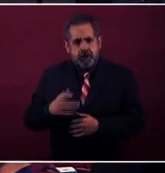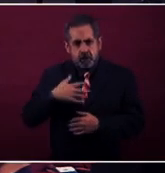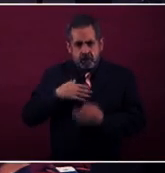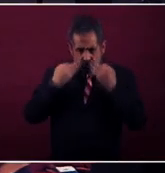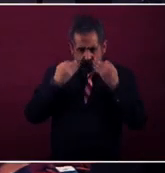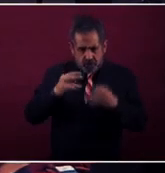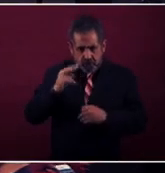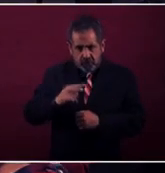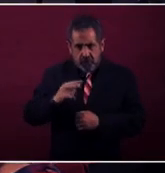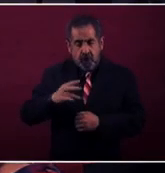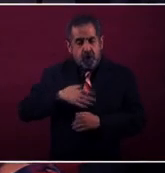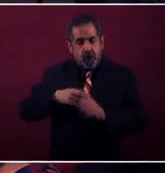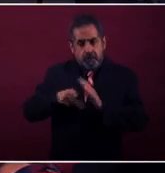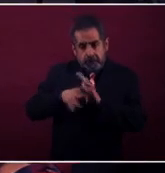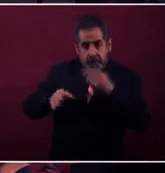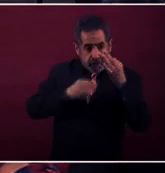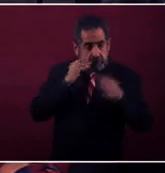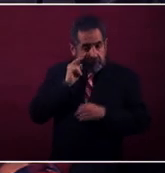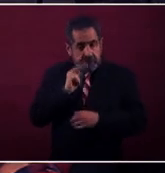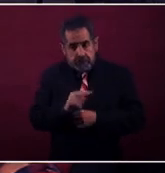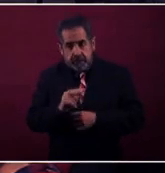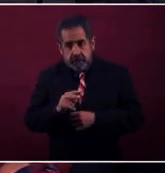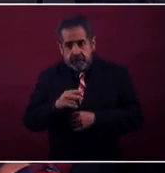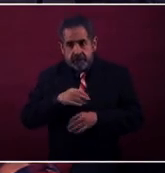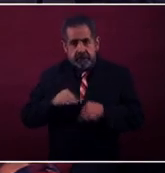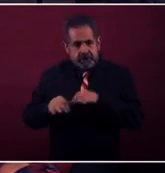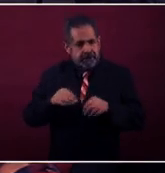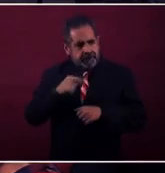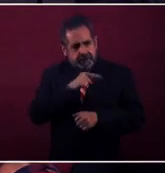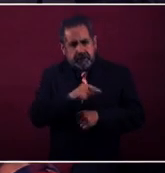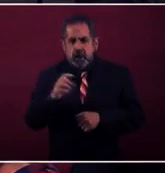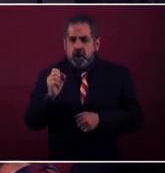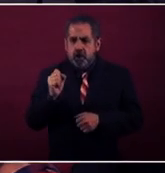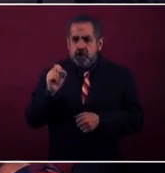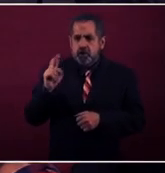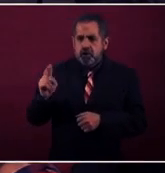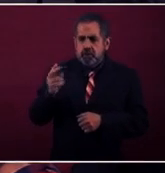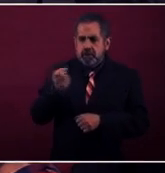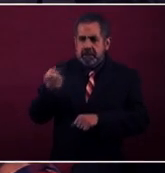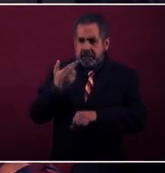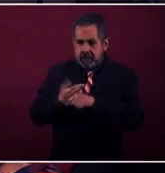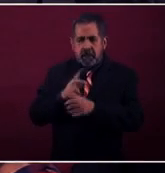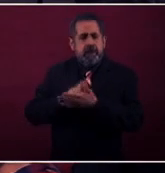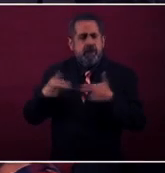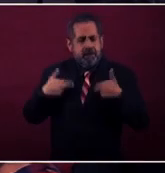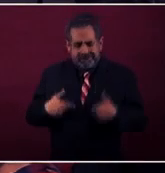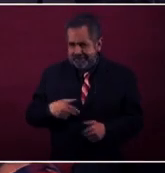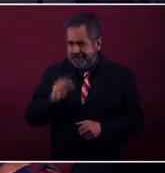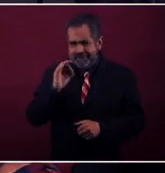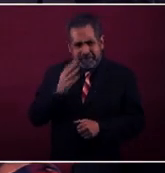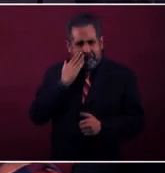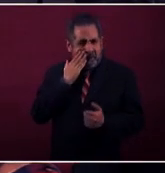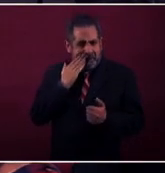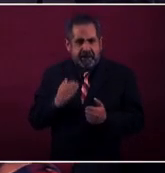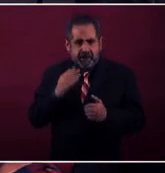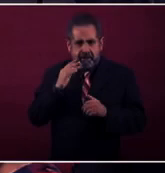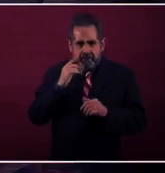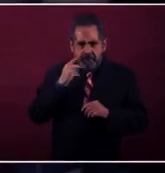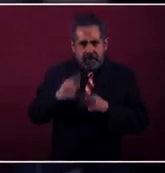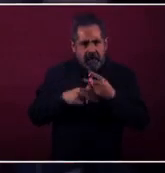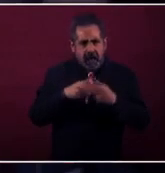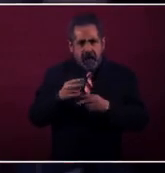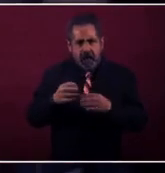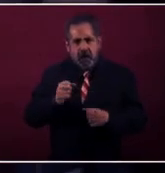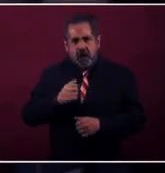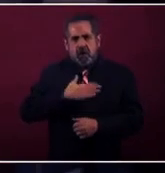verlo como periodista en el trabajo que hace el subsecretario de Derechos Humanos, en ese esfuerzo de tratar de